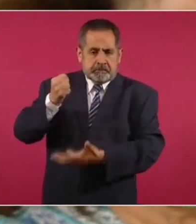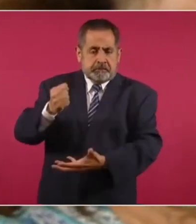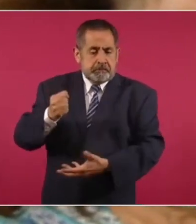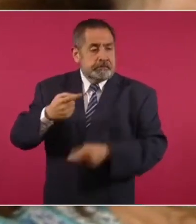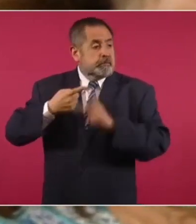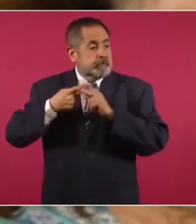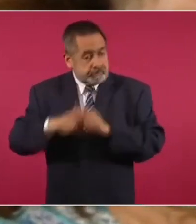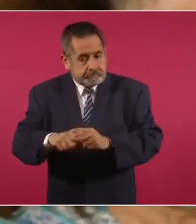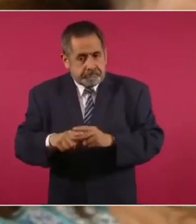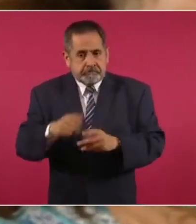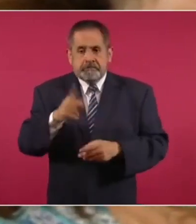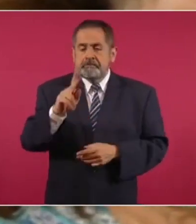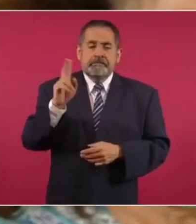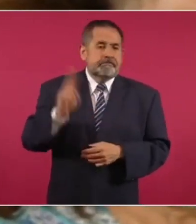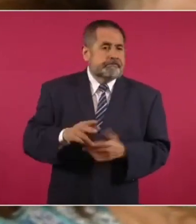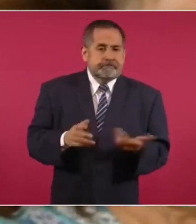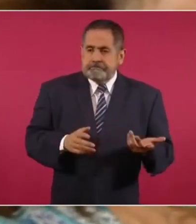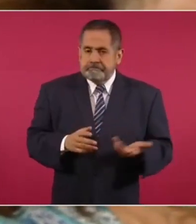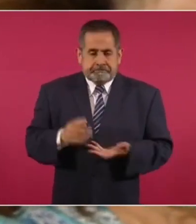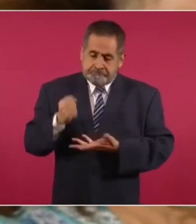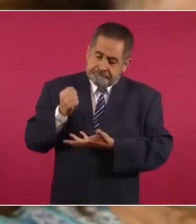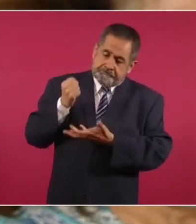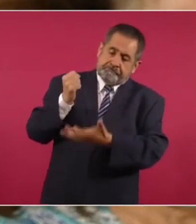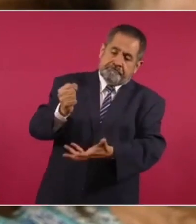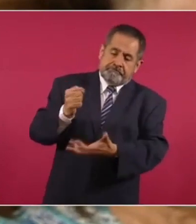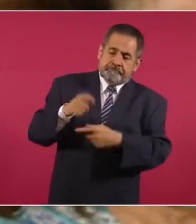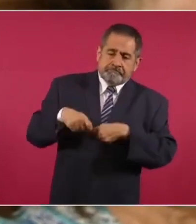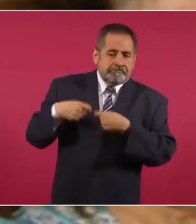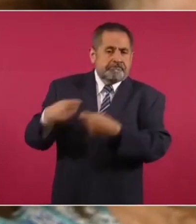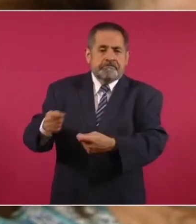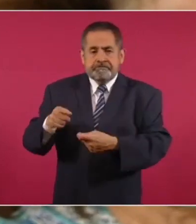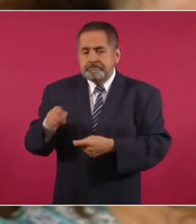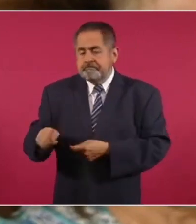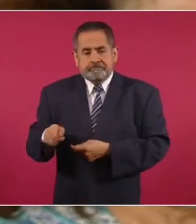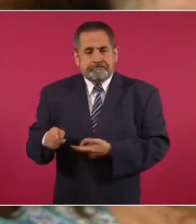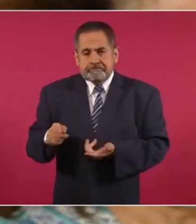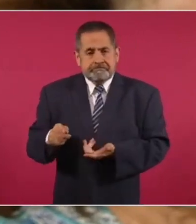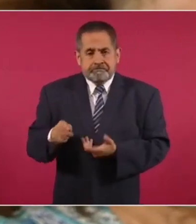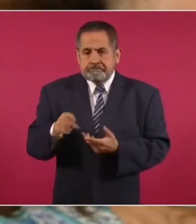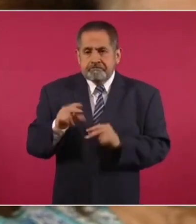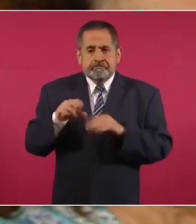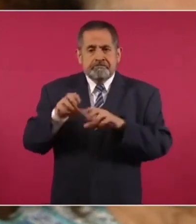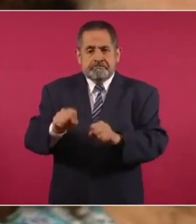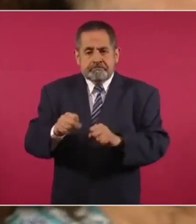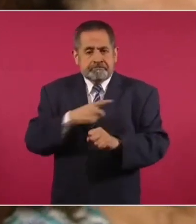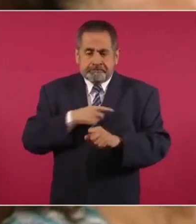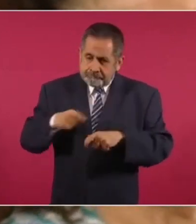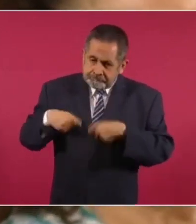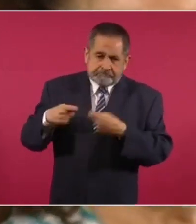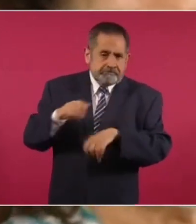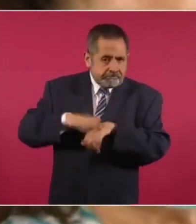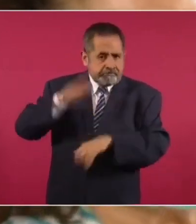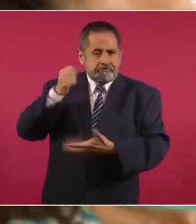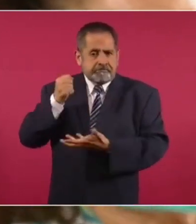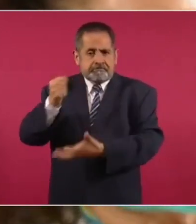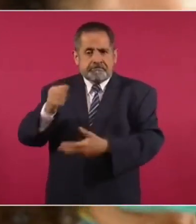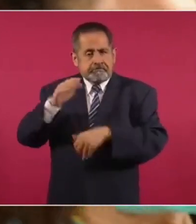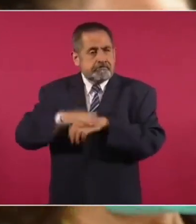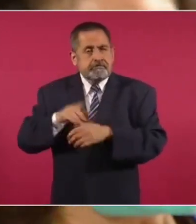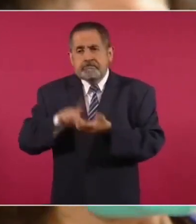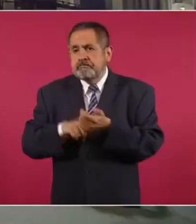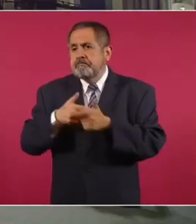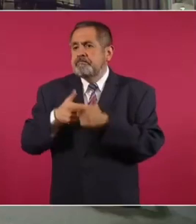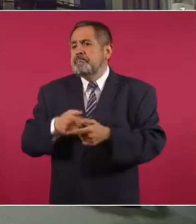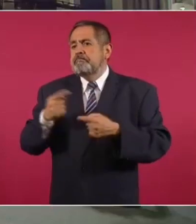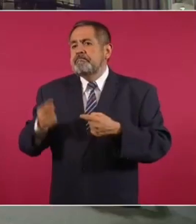pero la necesidad es que el monto de la asignación de recursos garantice que su operación se sostenga en el tiempo y aumente